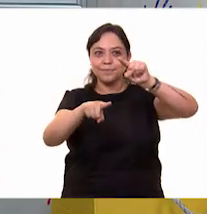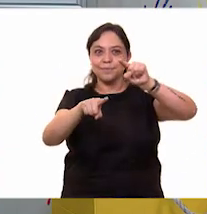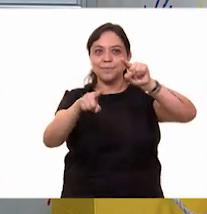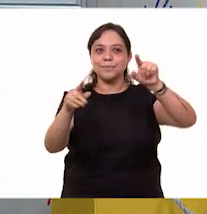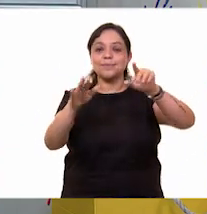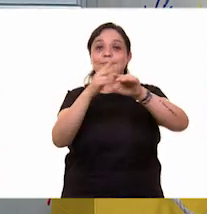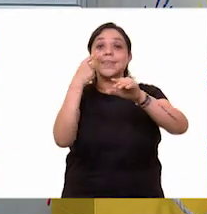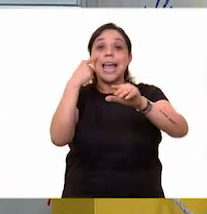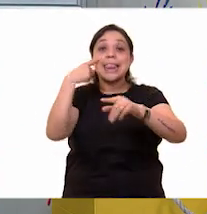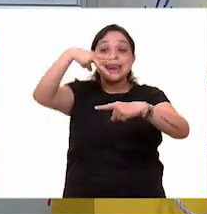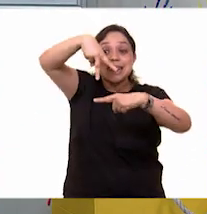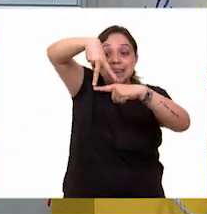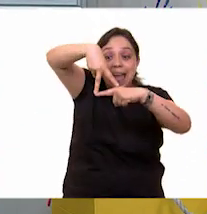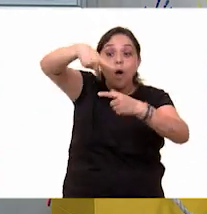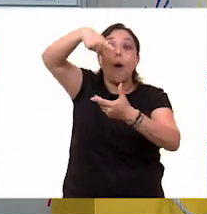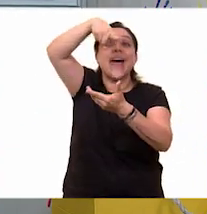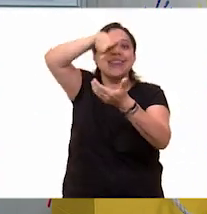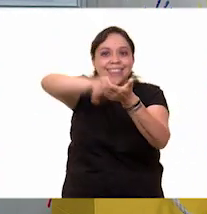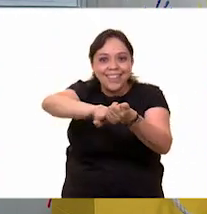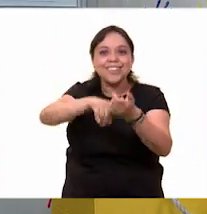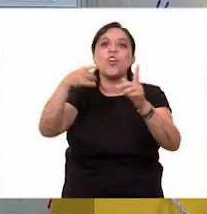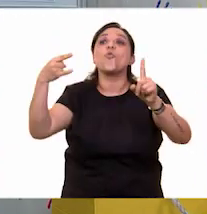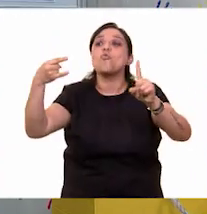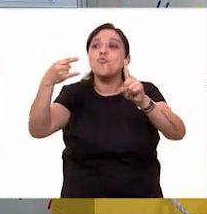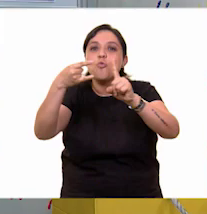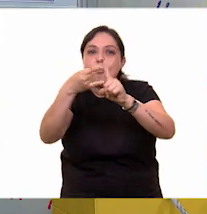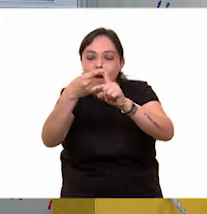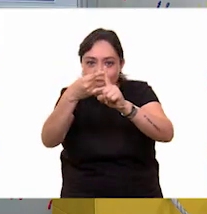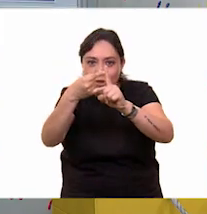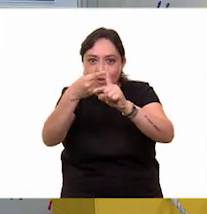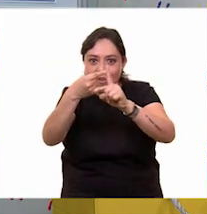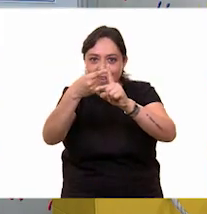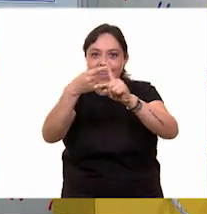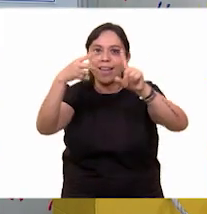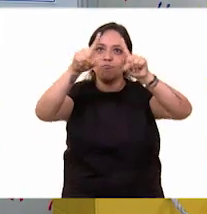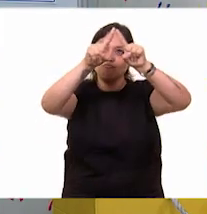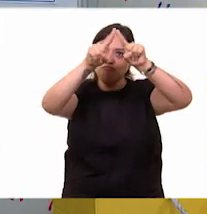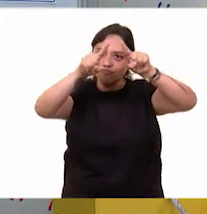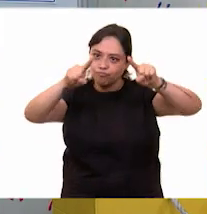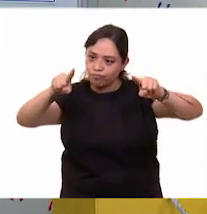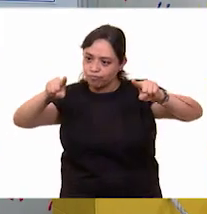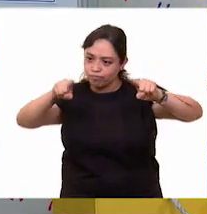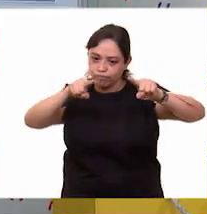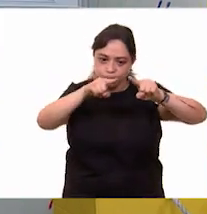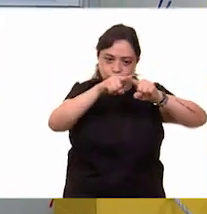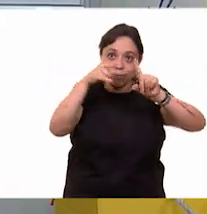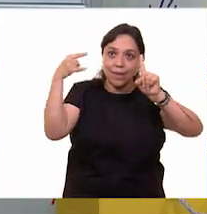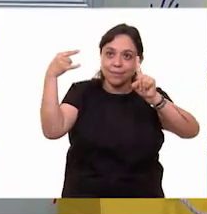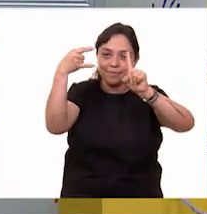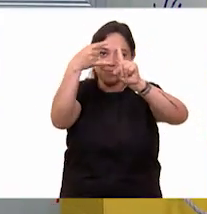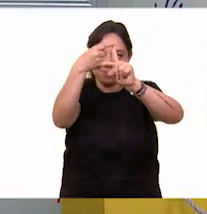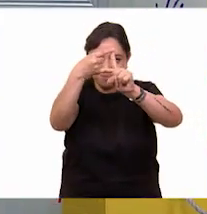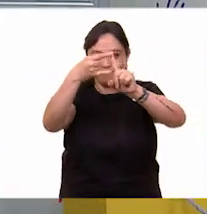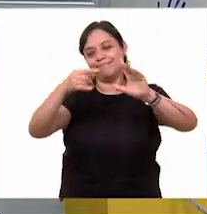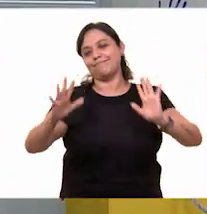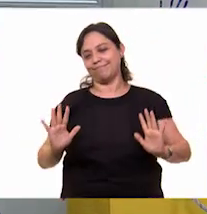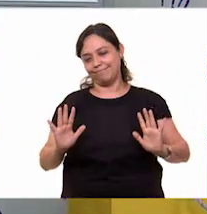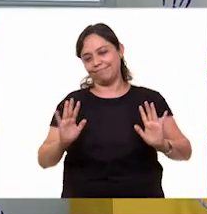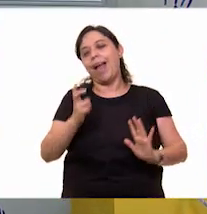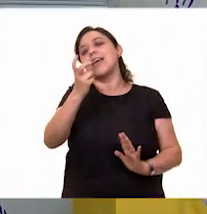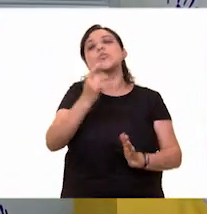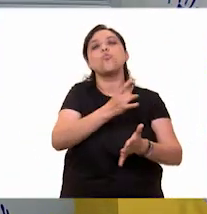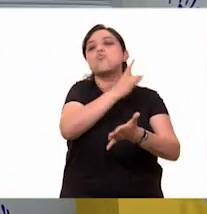este triángulo debería de ir el cuadrado. Cuadrado. Muy bien. Bueno, solamente en eso no